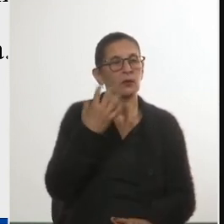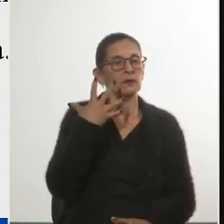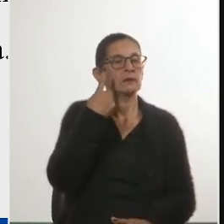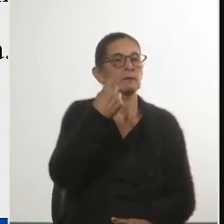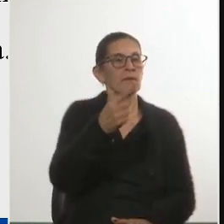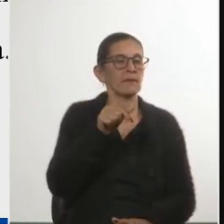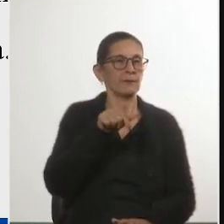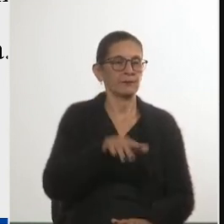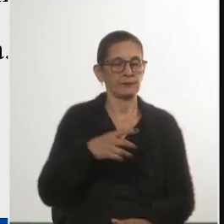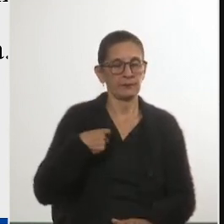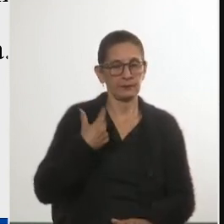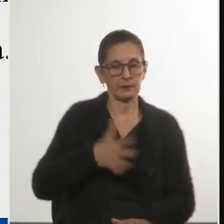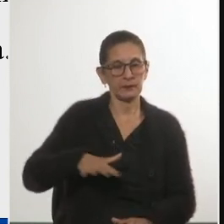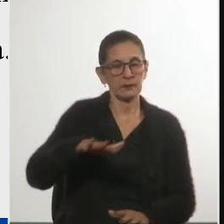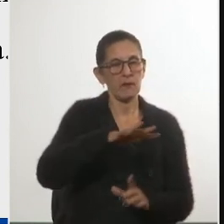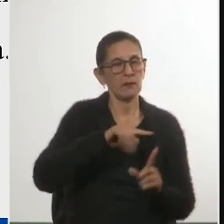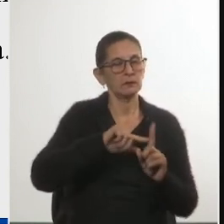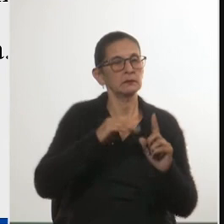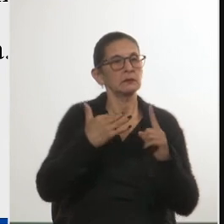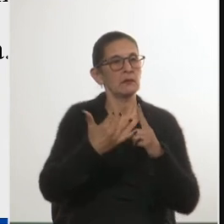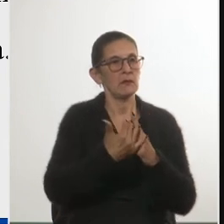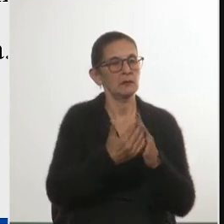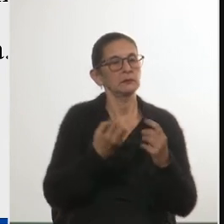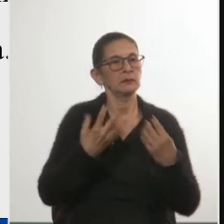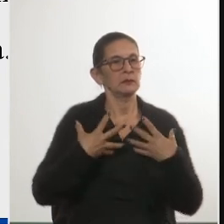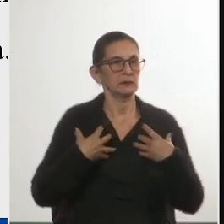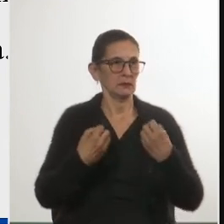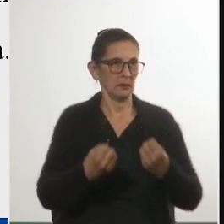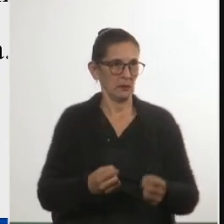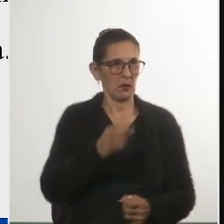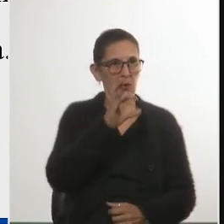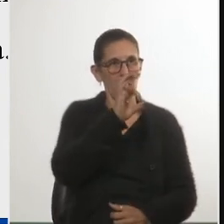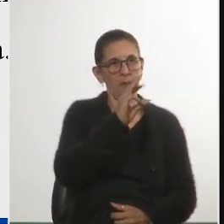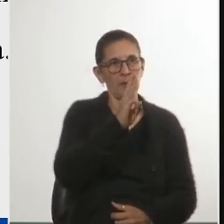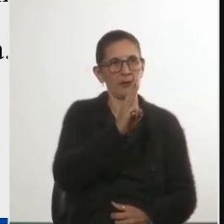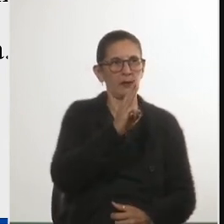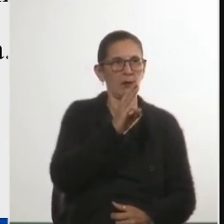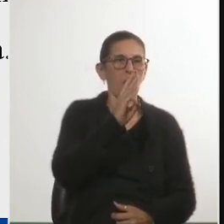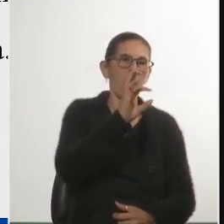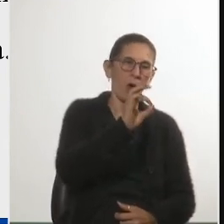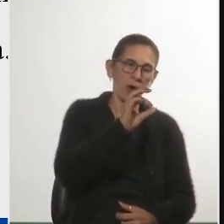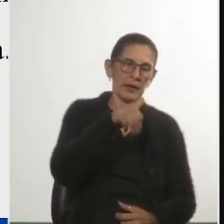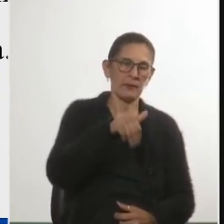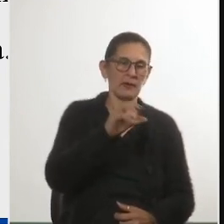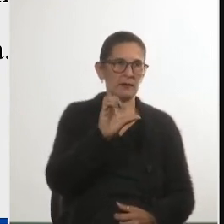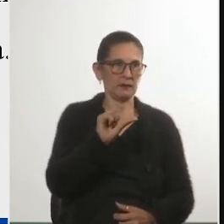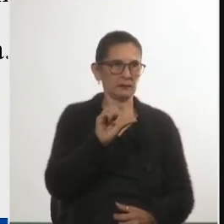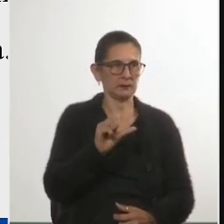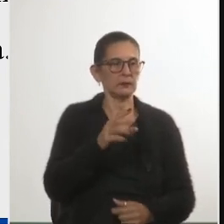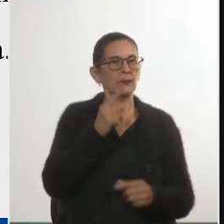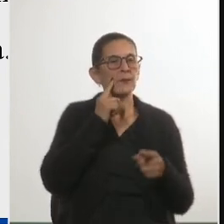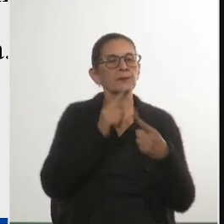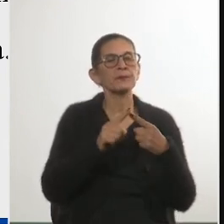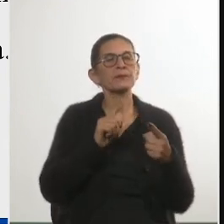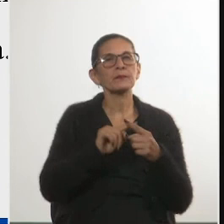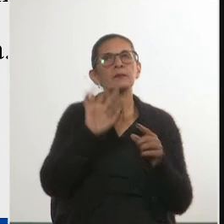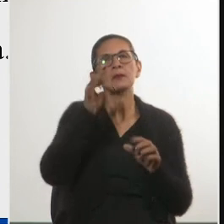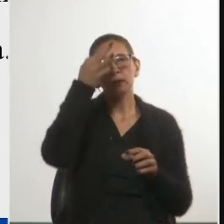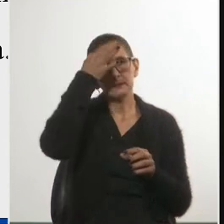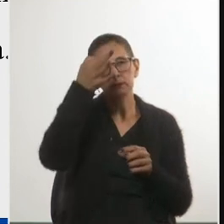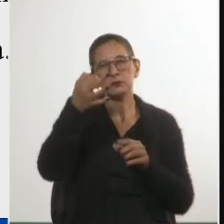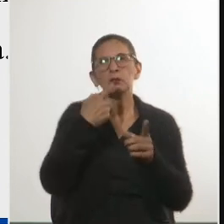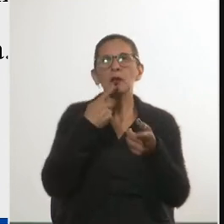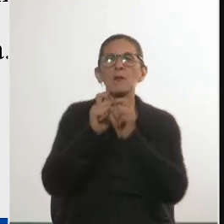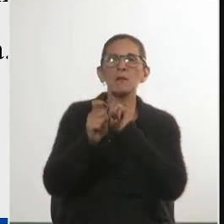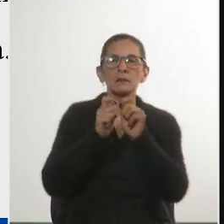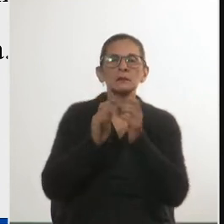de Determinantes Sociales y Ambientales para la Equidad de la Salud, OPS-OMS, con el objetivo de solicitar asesoramiento en